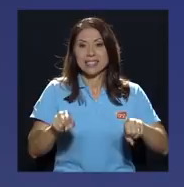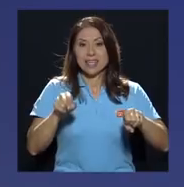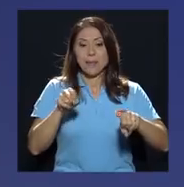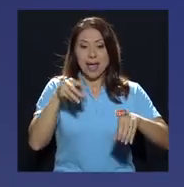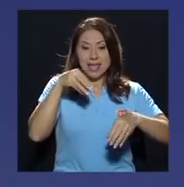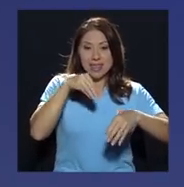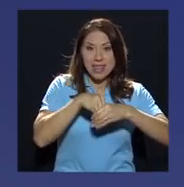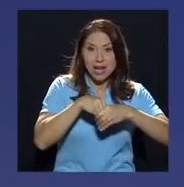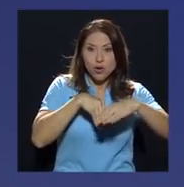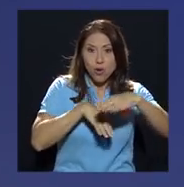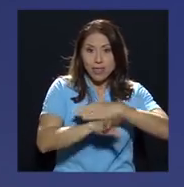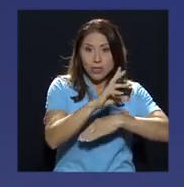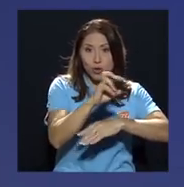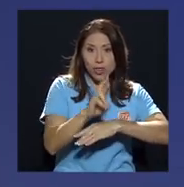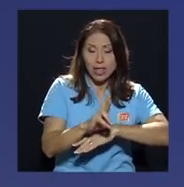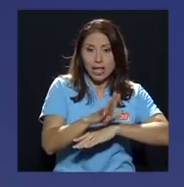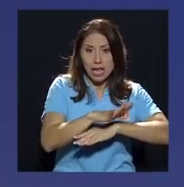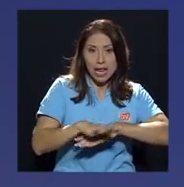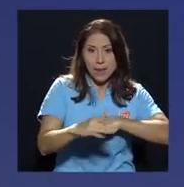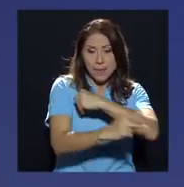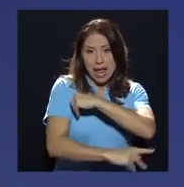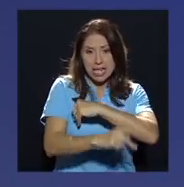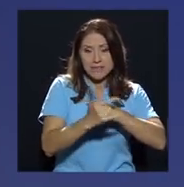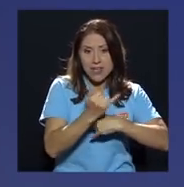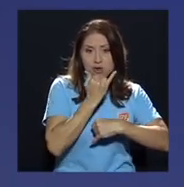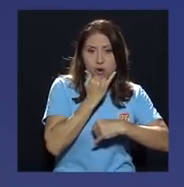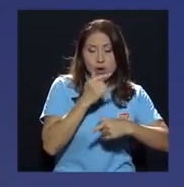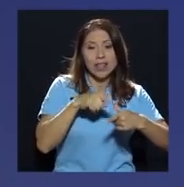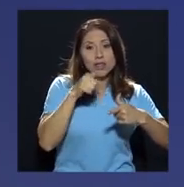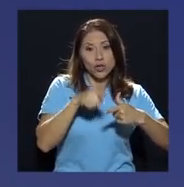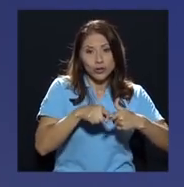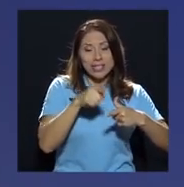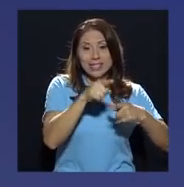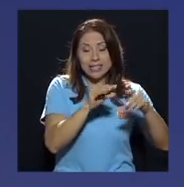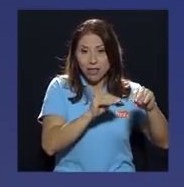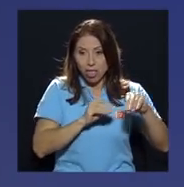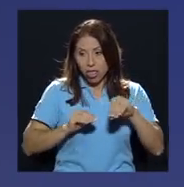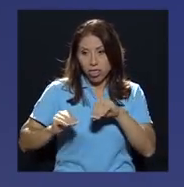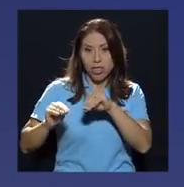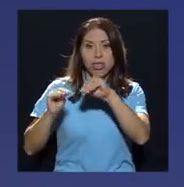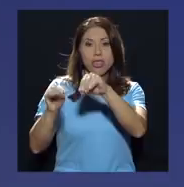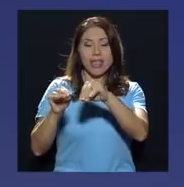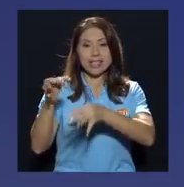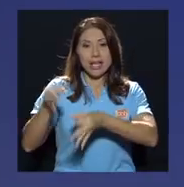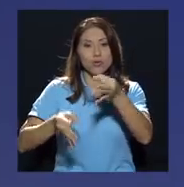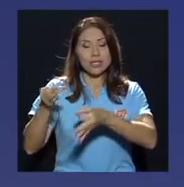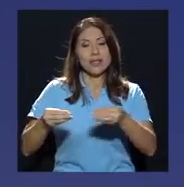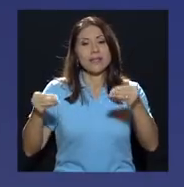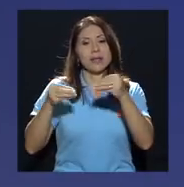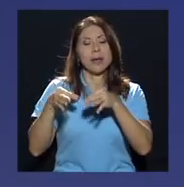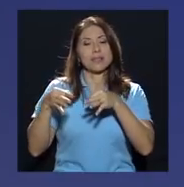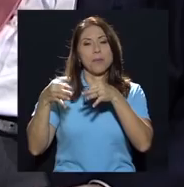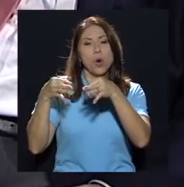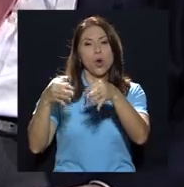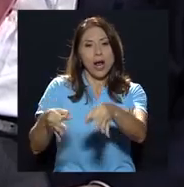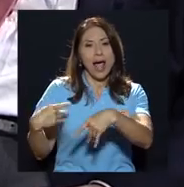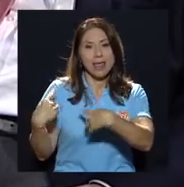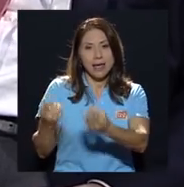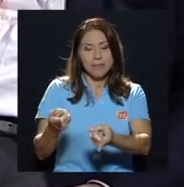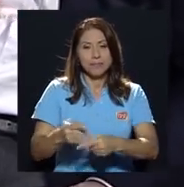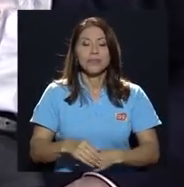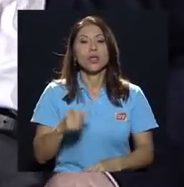sistema interno fallo o sea el agotamiento de recursos internos torio y en momentos determinados esa justicia va a ser mucho más prolongada